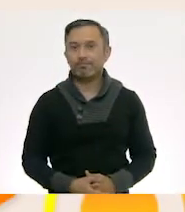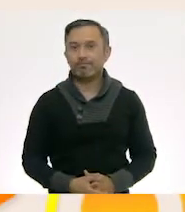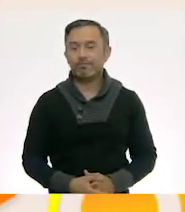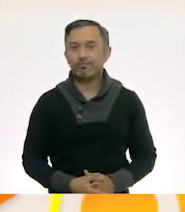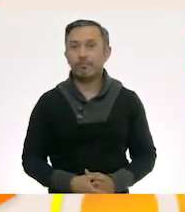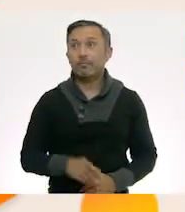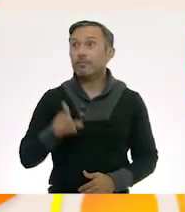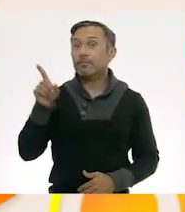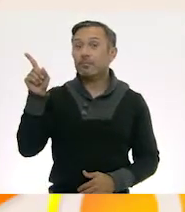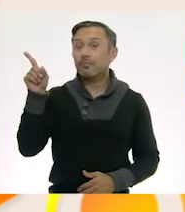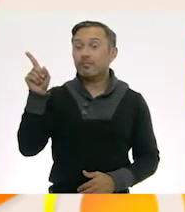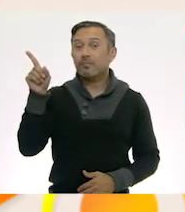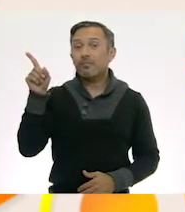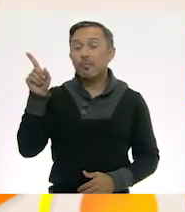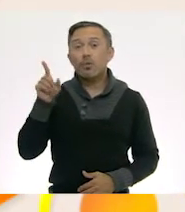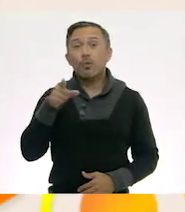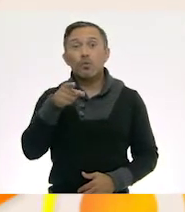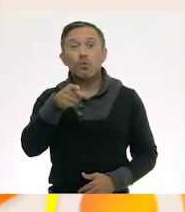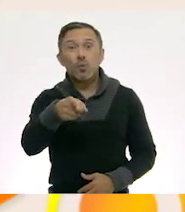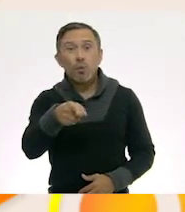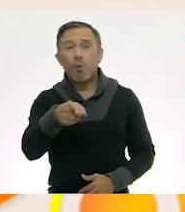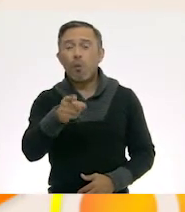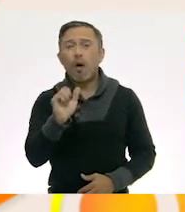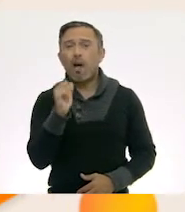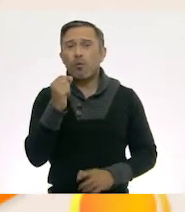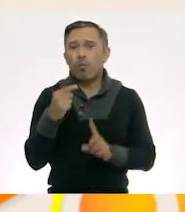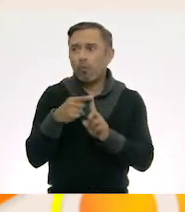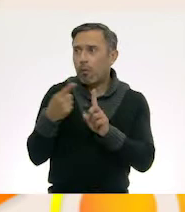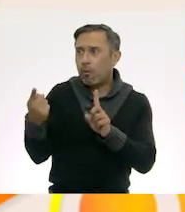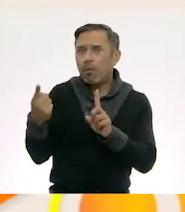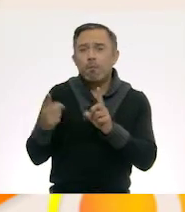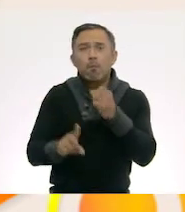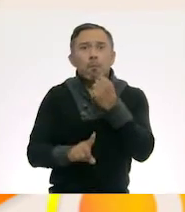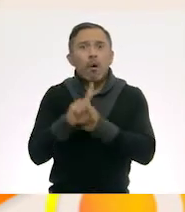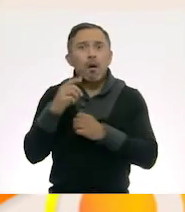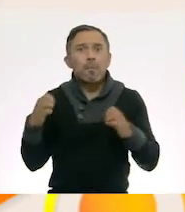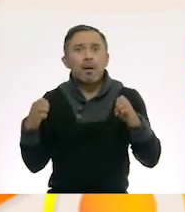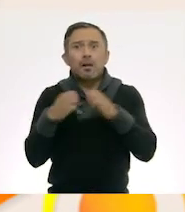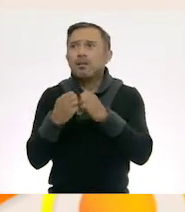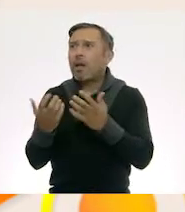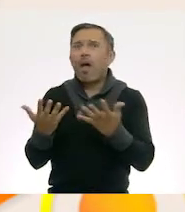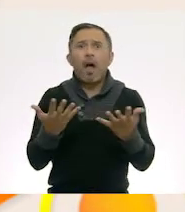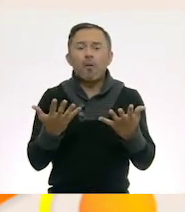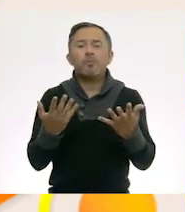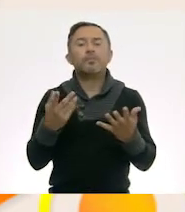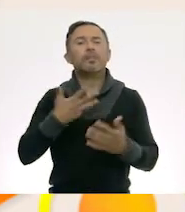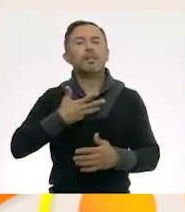número puedes llamar cuando tú o alguien cerca de ti tenga una emergencia.